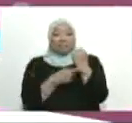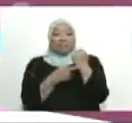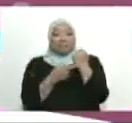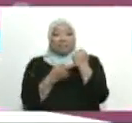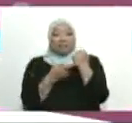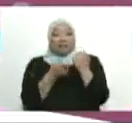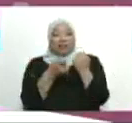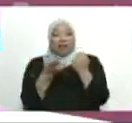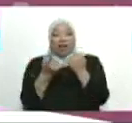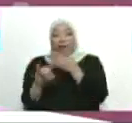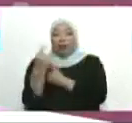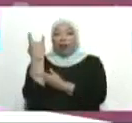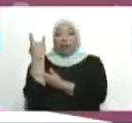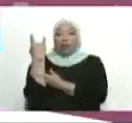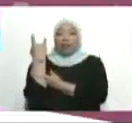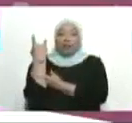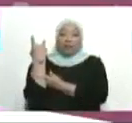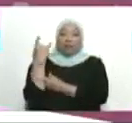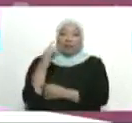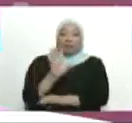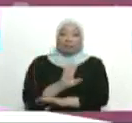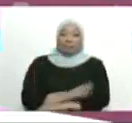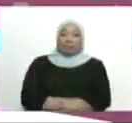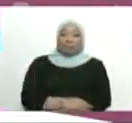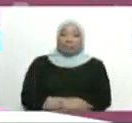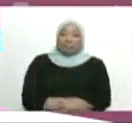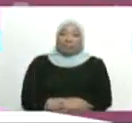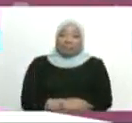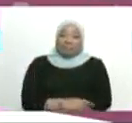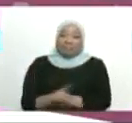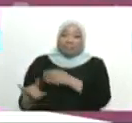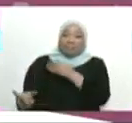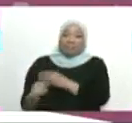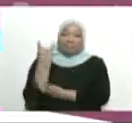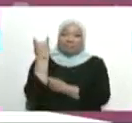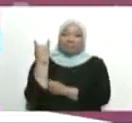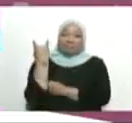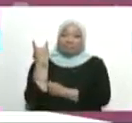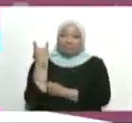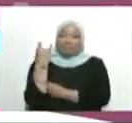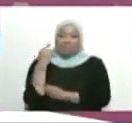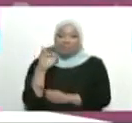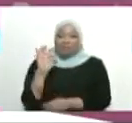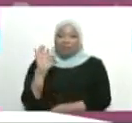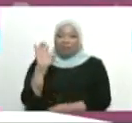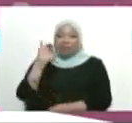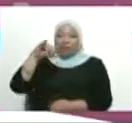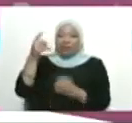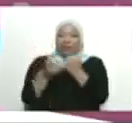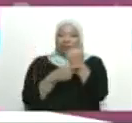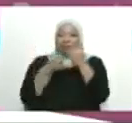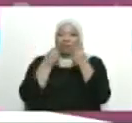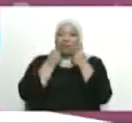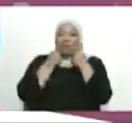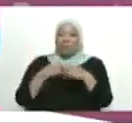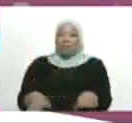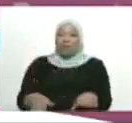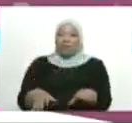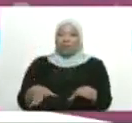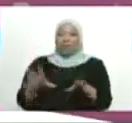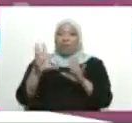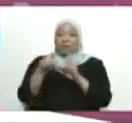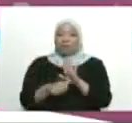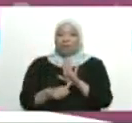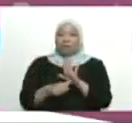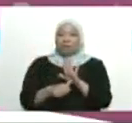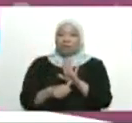bandido, traidor de la patria, Guaidó. Eso es lo que eres tú, Guaidó. Un traidor de la patria, un fracasado, un ladrón.